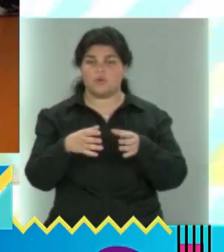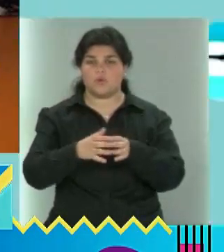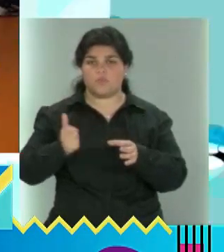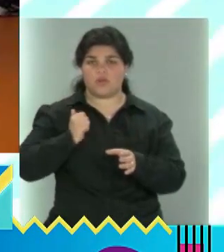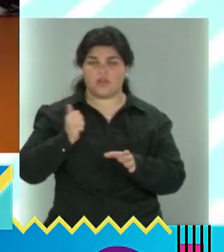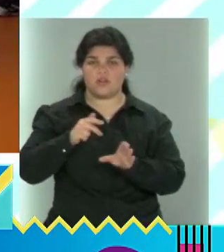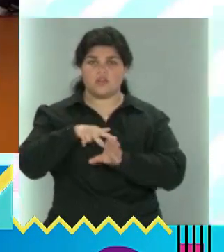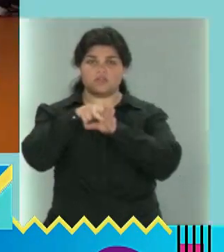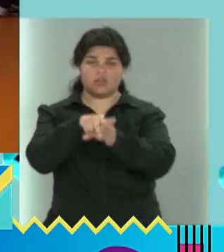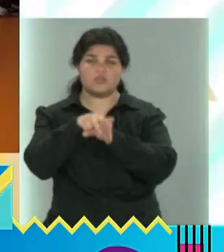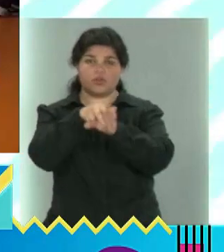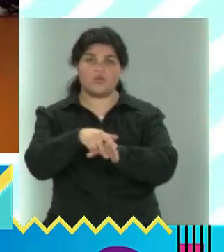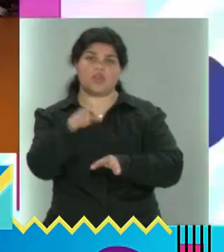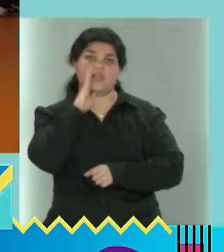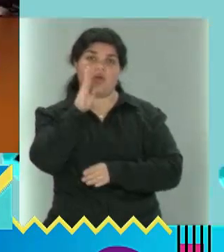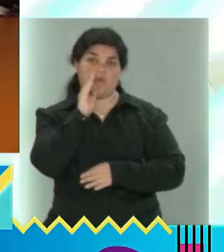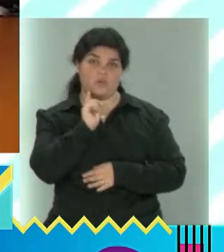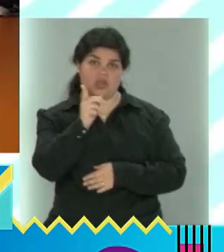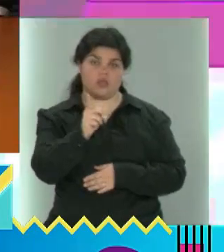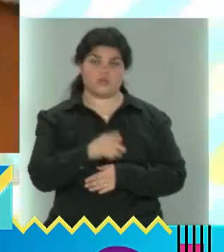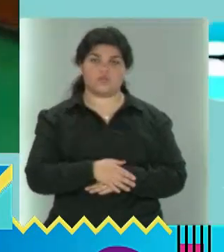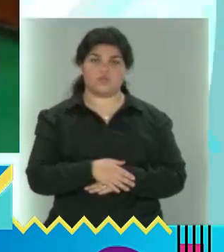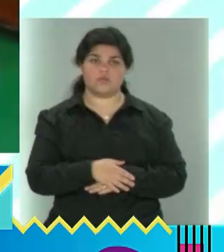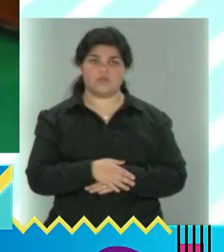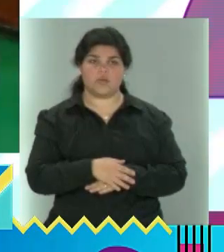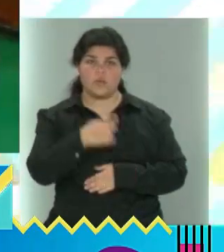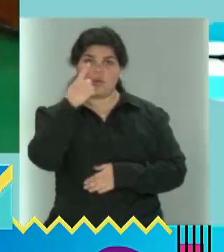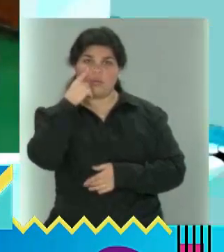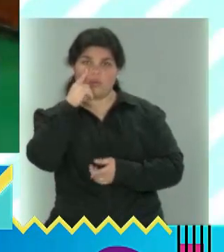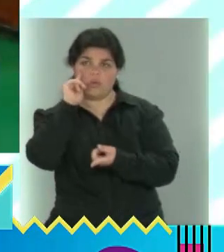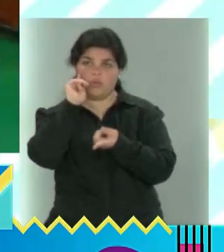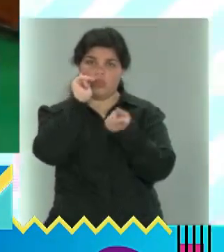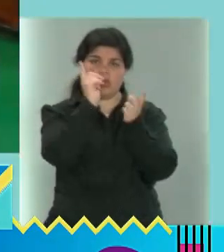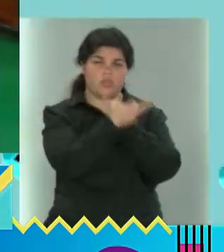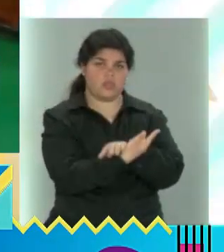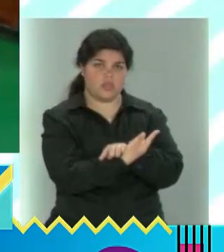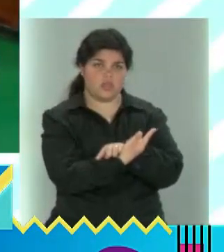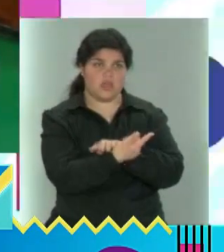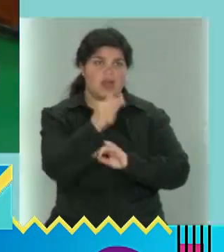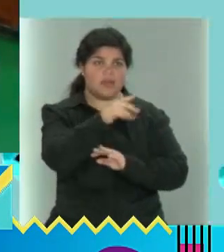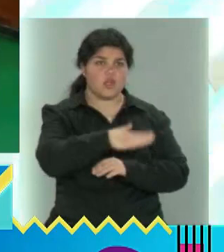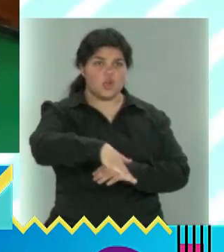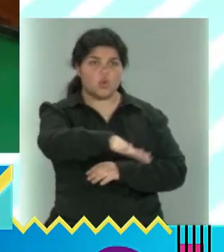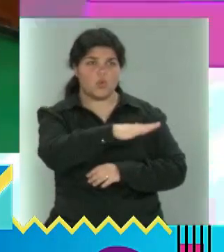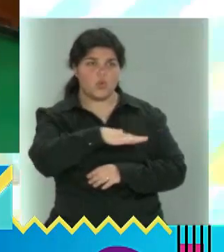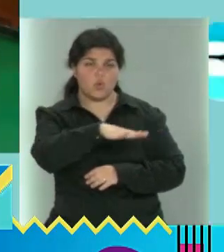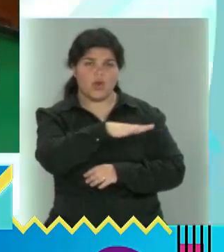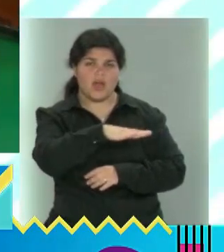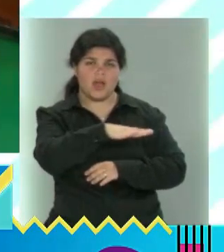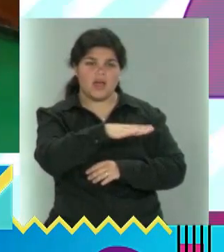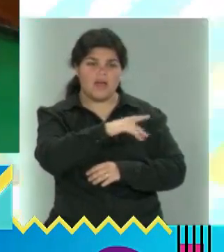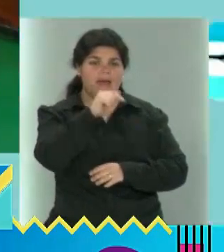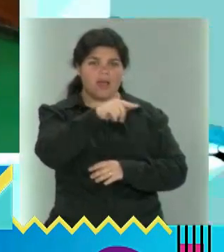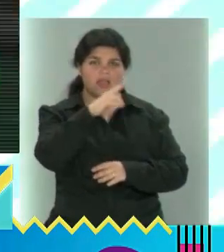de los Estados Unidos termina viviendo y actuando como un samurái y viviendo en una aldea y se transforma